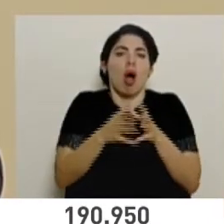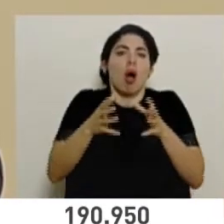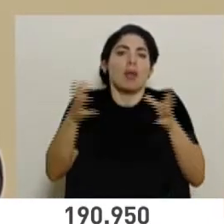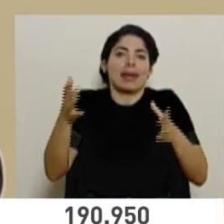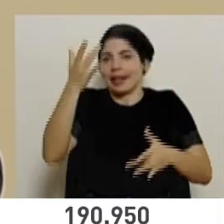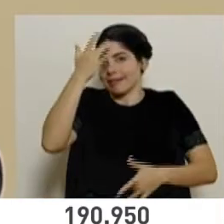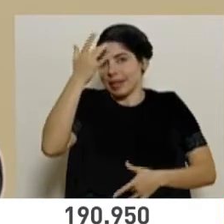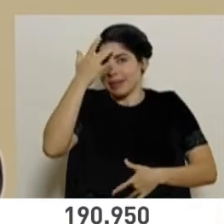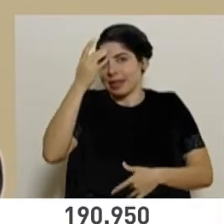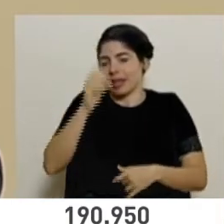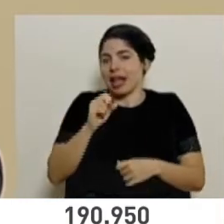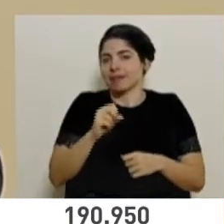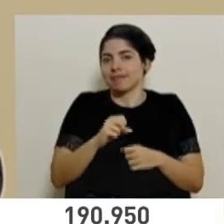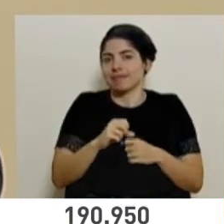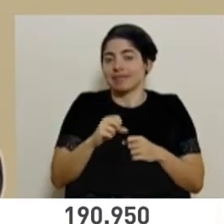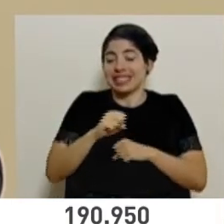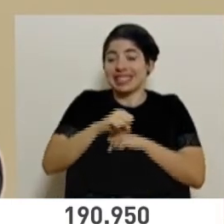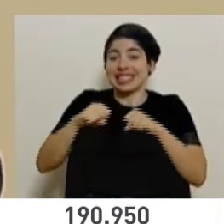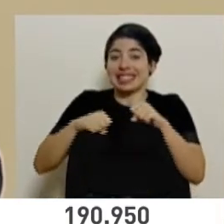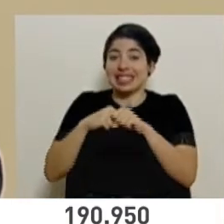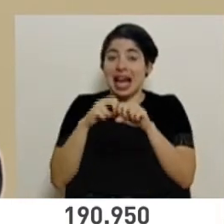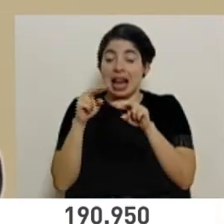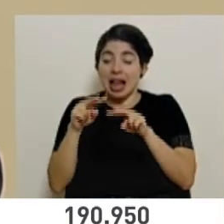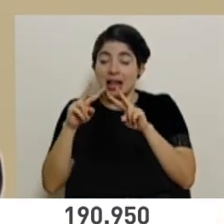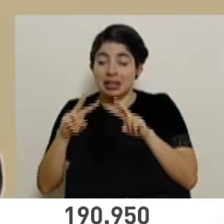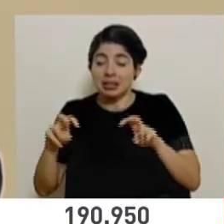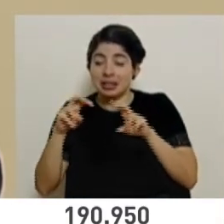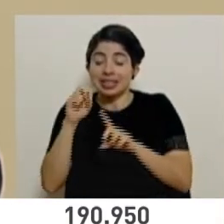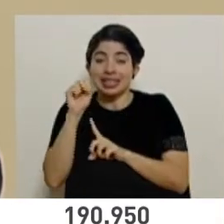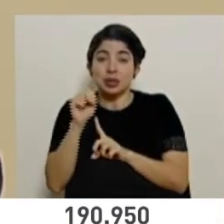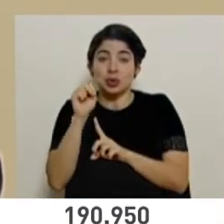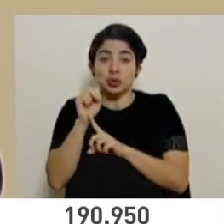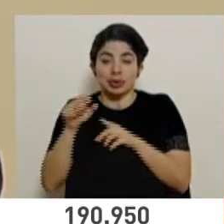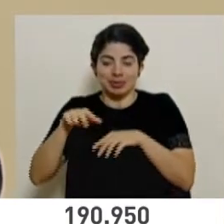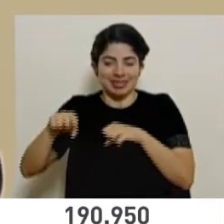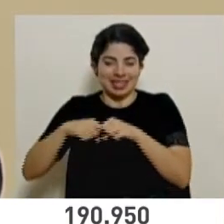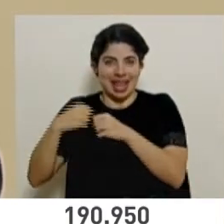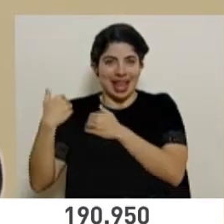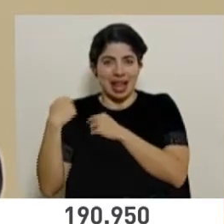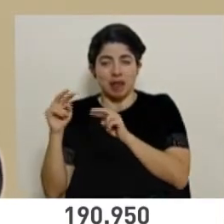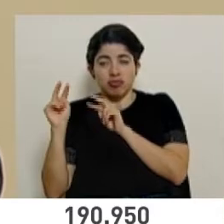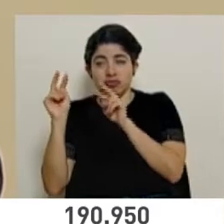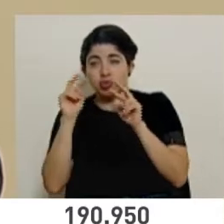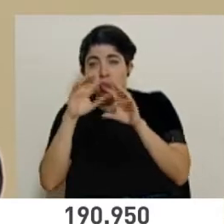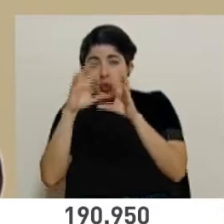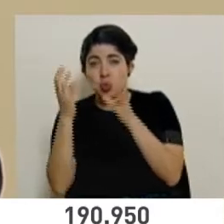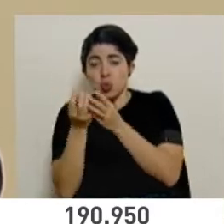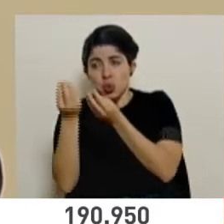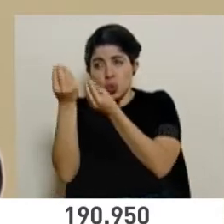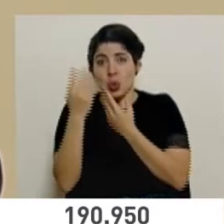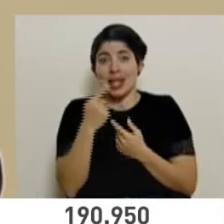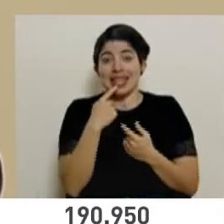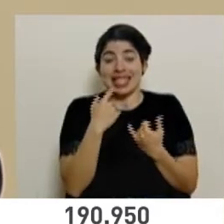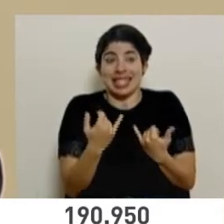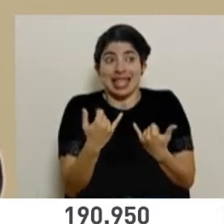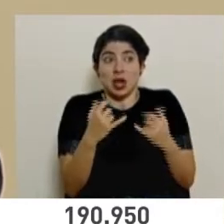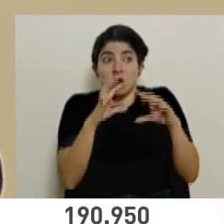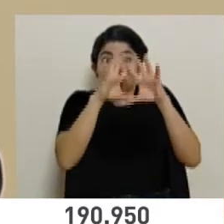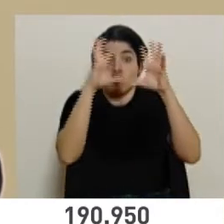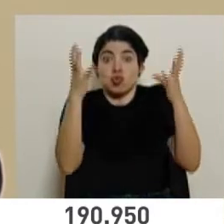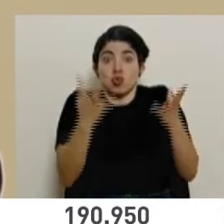¿verdad? El comportamiento que lleva la sala de situación, el análisis que lleva la sala de situación sobre el comportamiento mundial nos dice que los casos